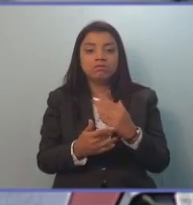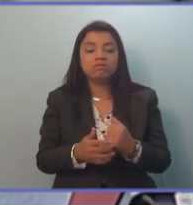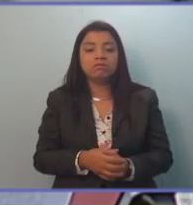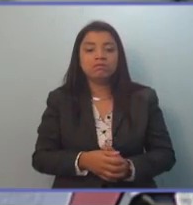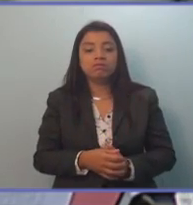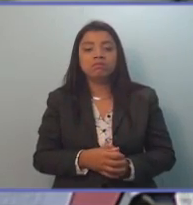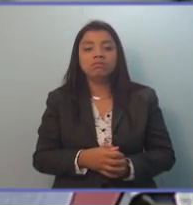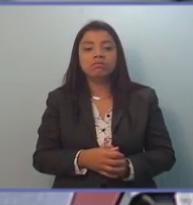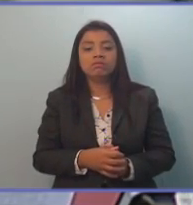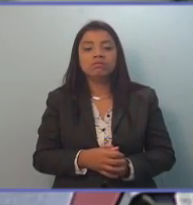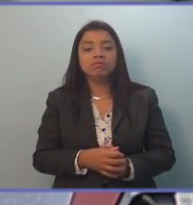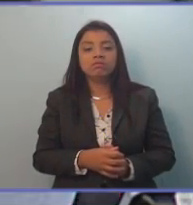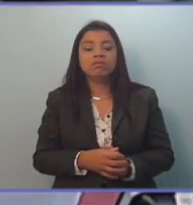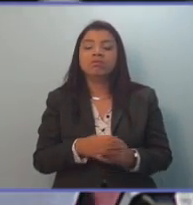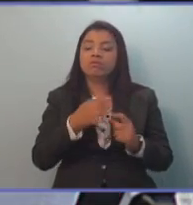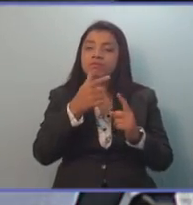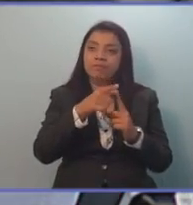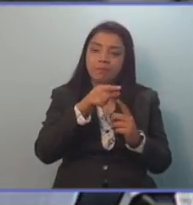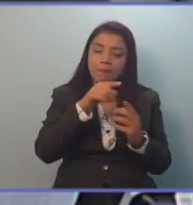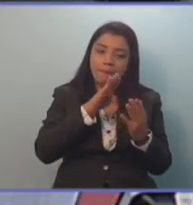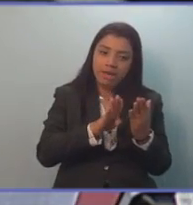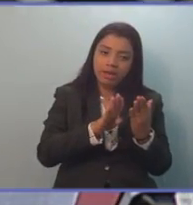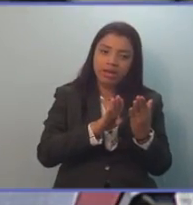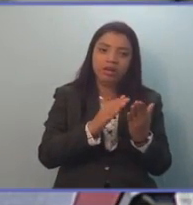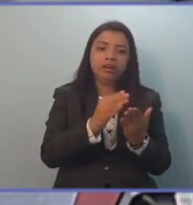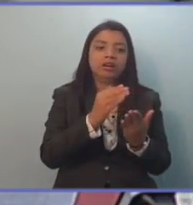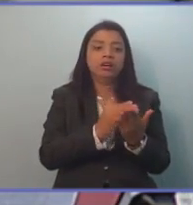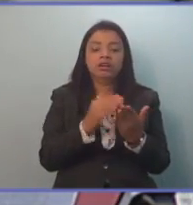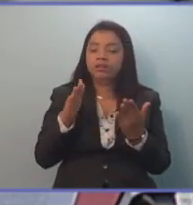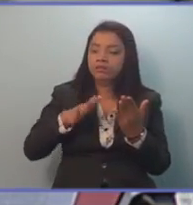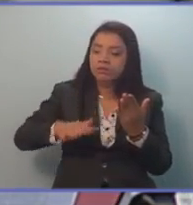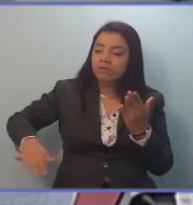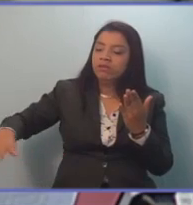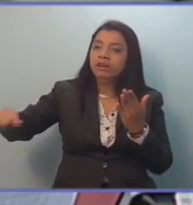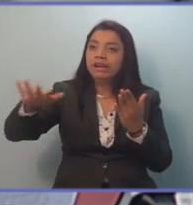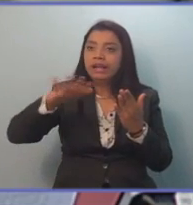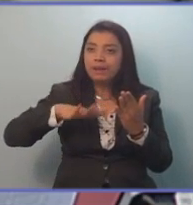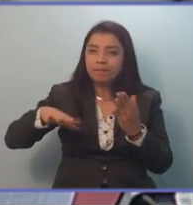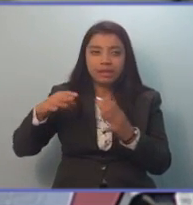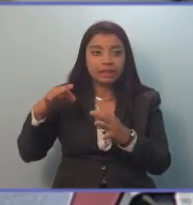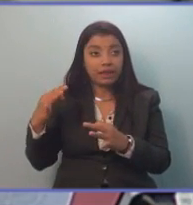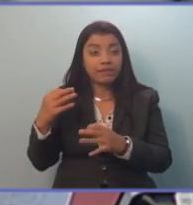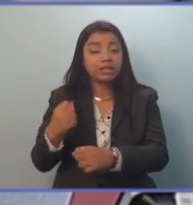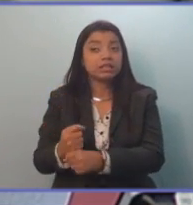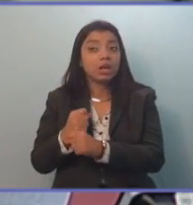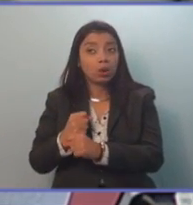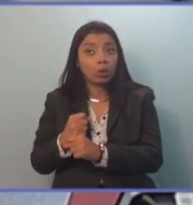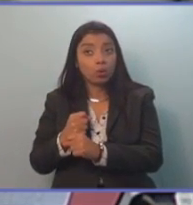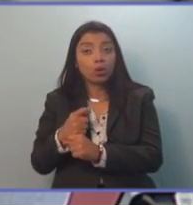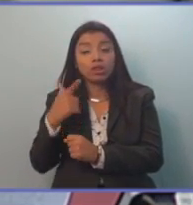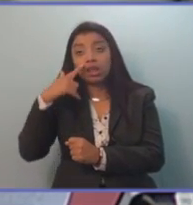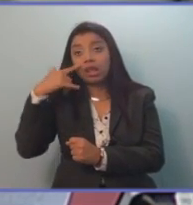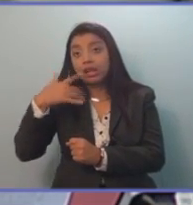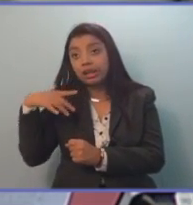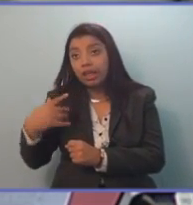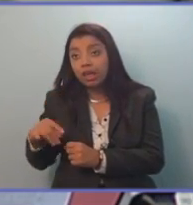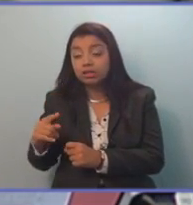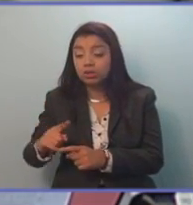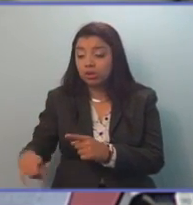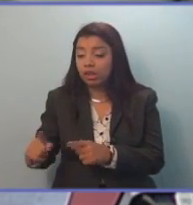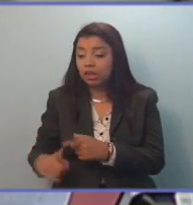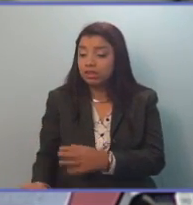estas. B. El bien inmueble deberá mantenerse asegurado contra riesgos tales como